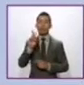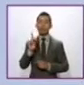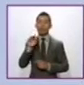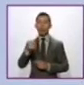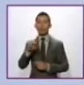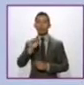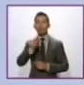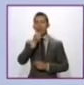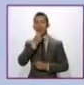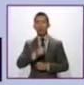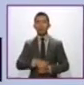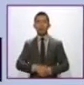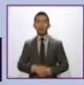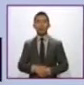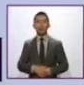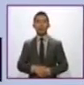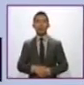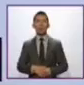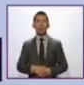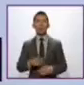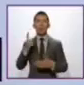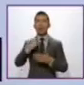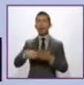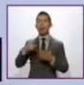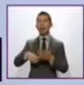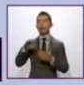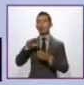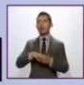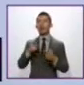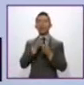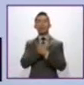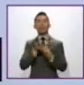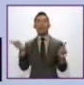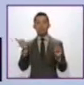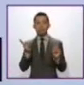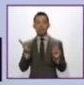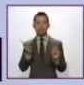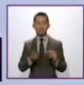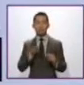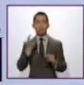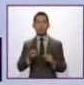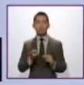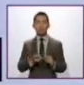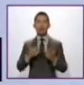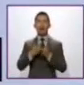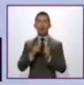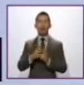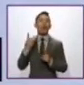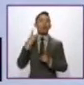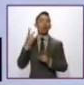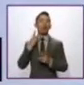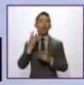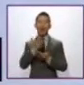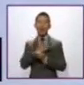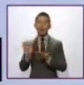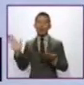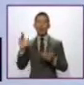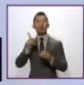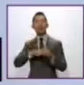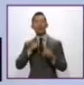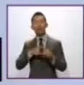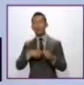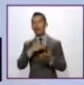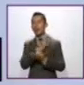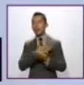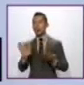segundos. Estas son unas elecciones distintas. Esas son unas elecciones que olvidemos los partidos, olvidemos el color.